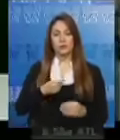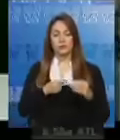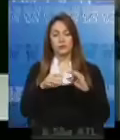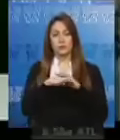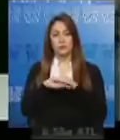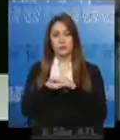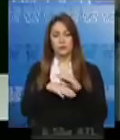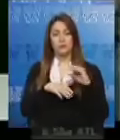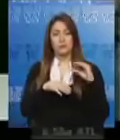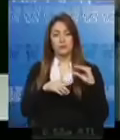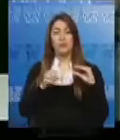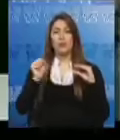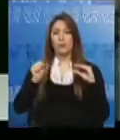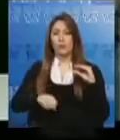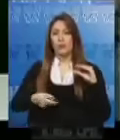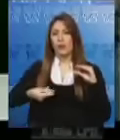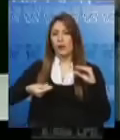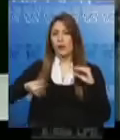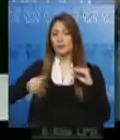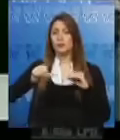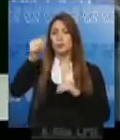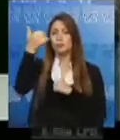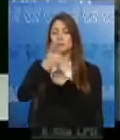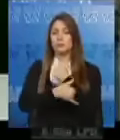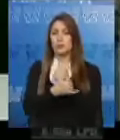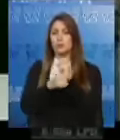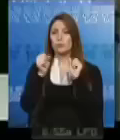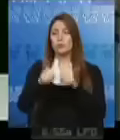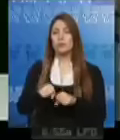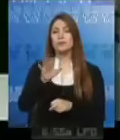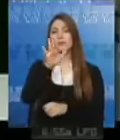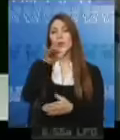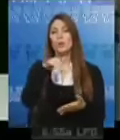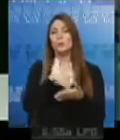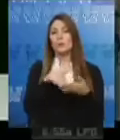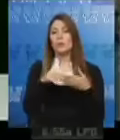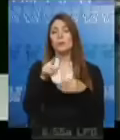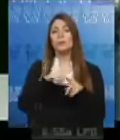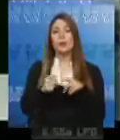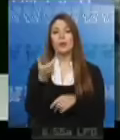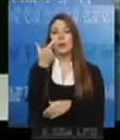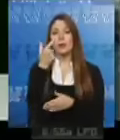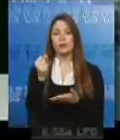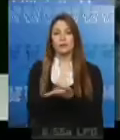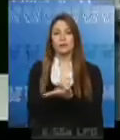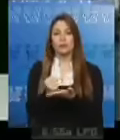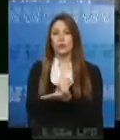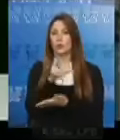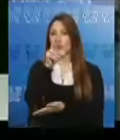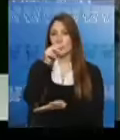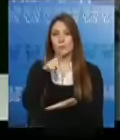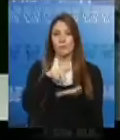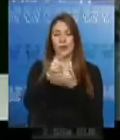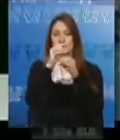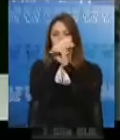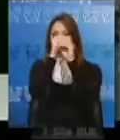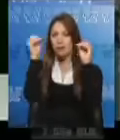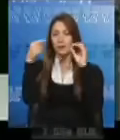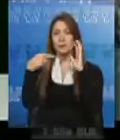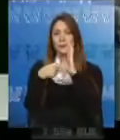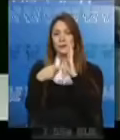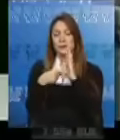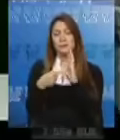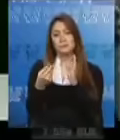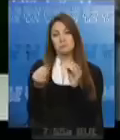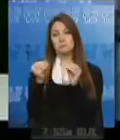Se puede hacer gastos en el extranjero hasta con 5 mil dólares con tarjeta de crédito sin pagar el impuesto. Yo creo que es más